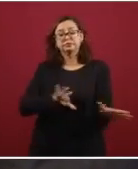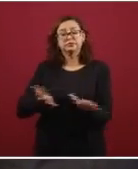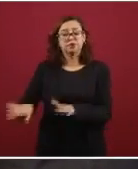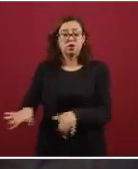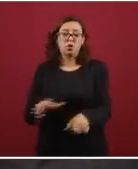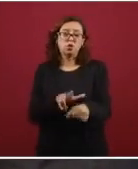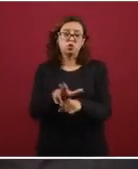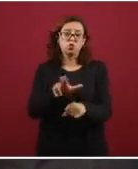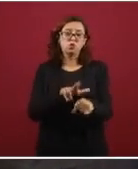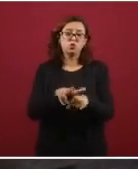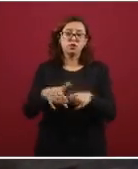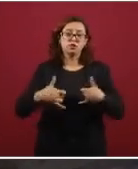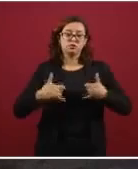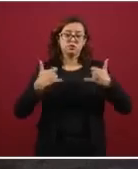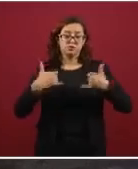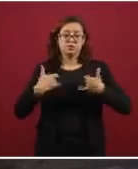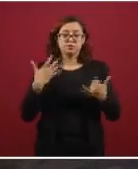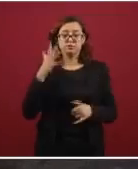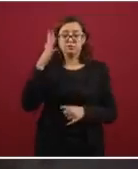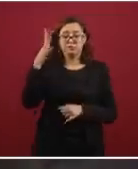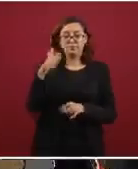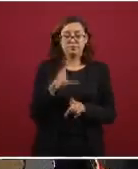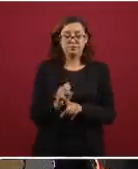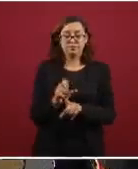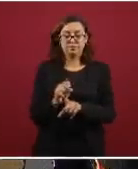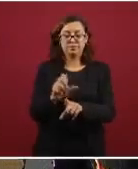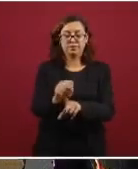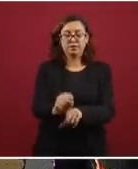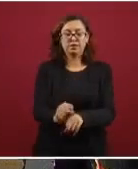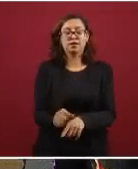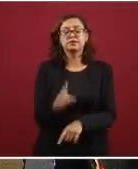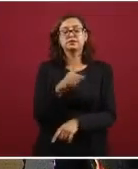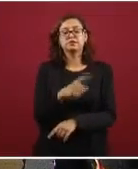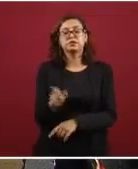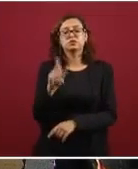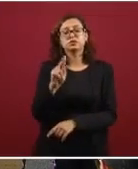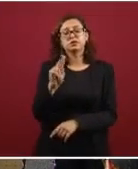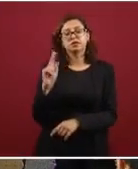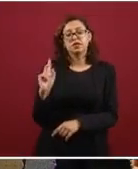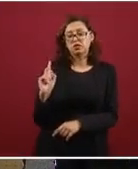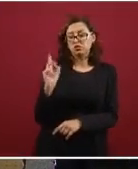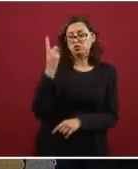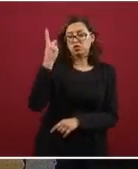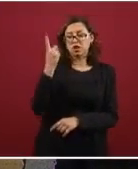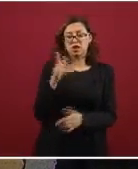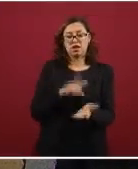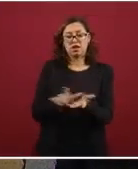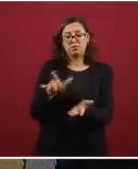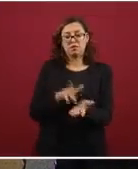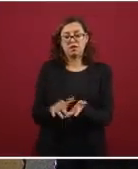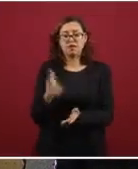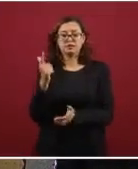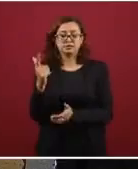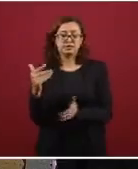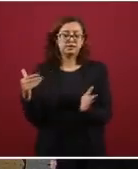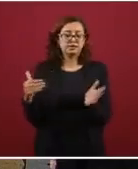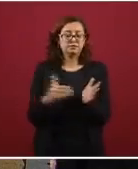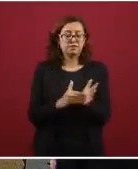se va a apoyar $180 a 7.000 beneficiarios, es la misma cantidad que en México, nada más que en